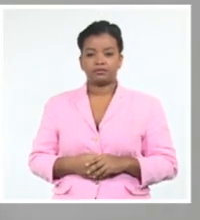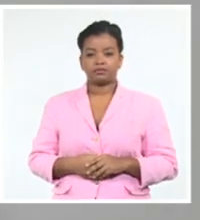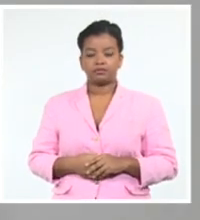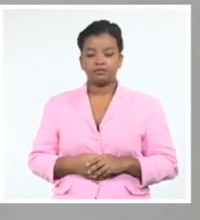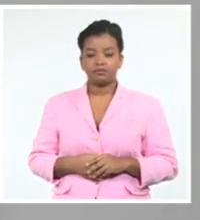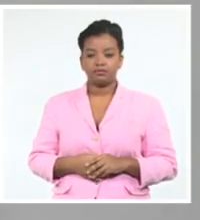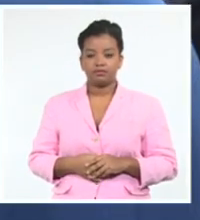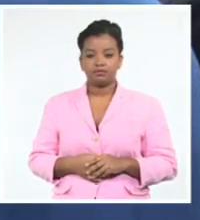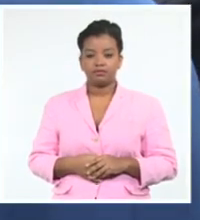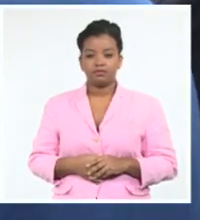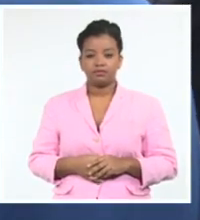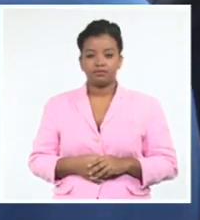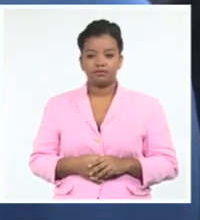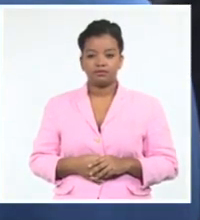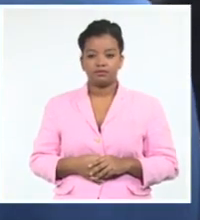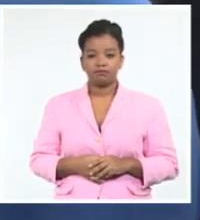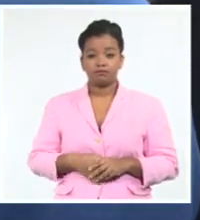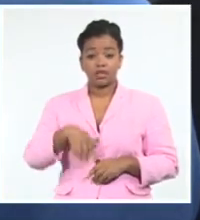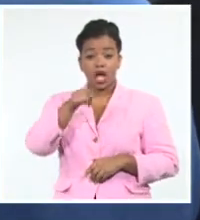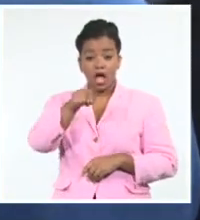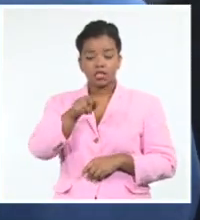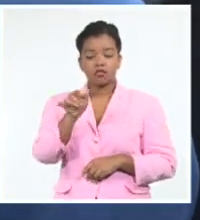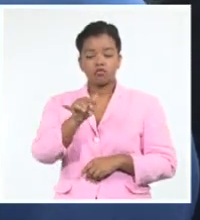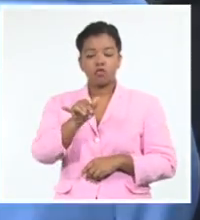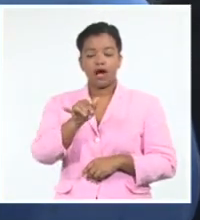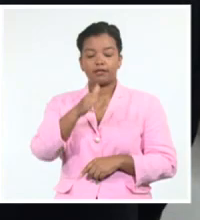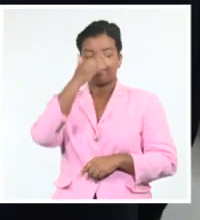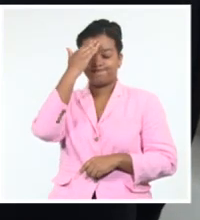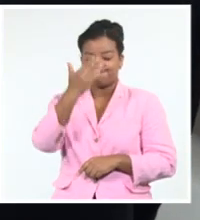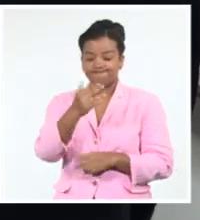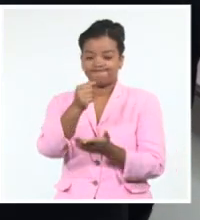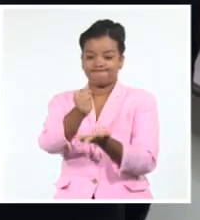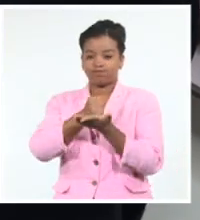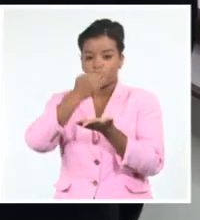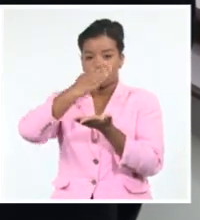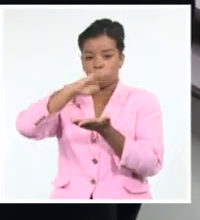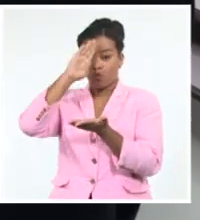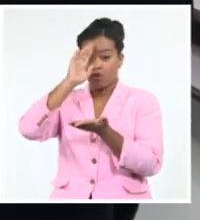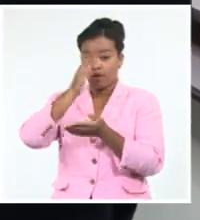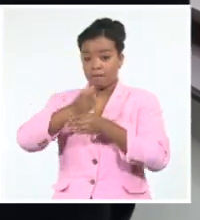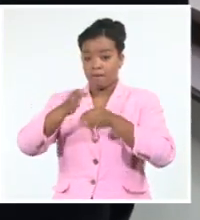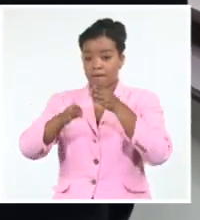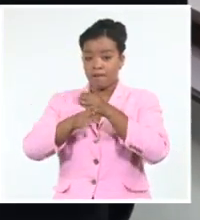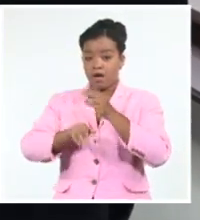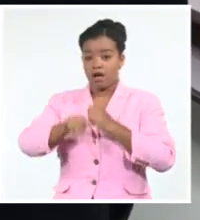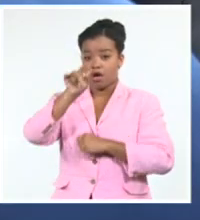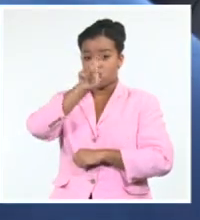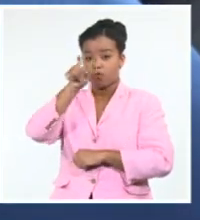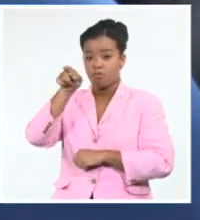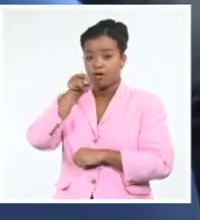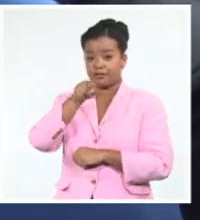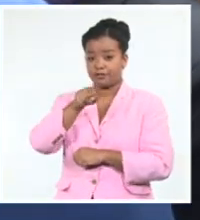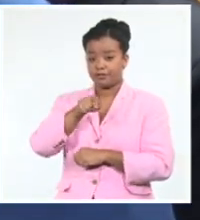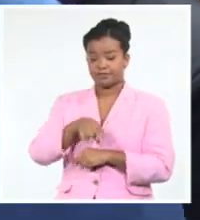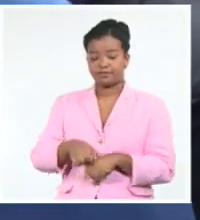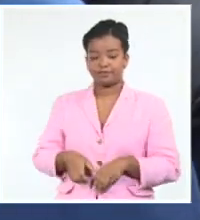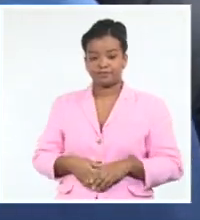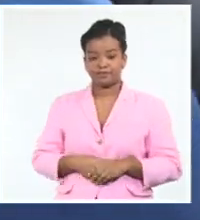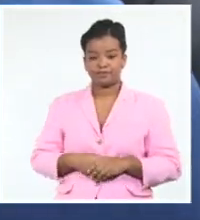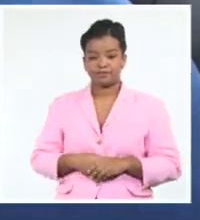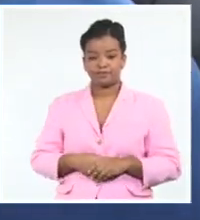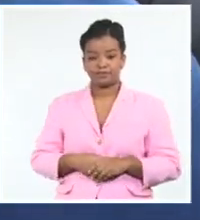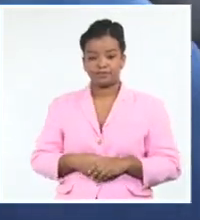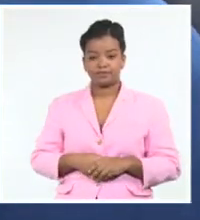Aquí se reconoce la contribución cubana a la construcción de esta obra, un hecho que ratificó el premier granadino. A la